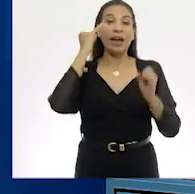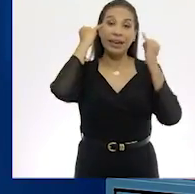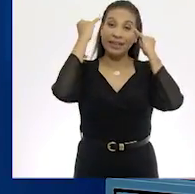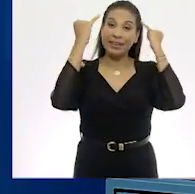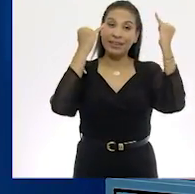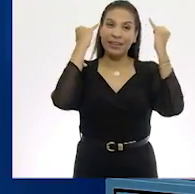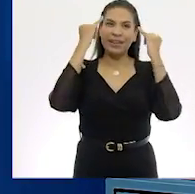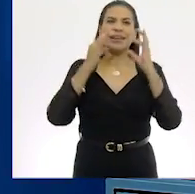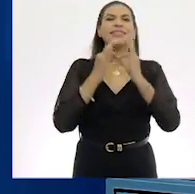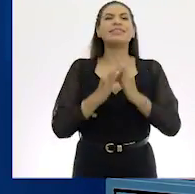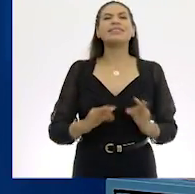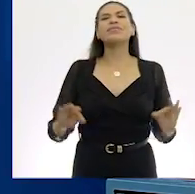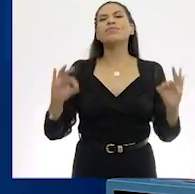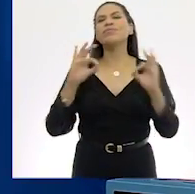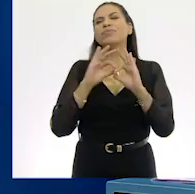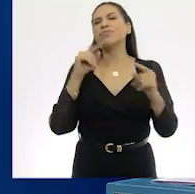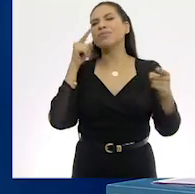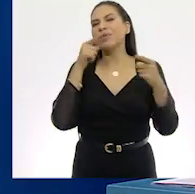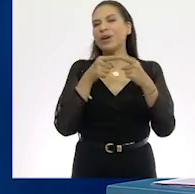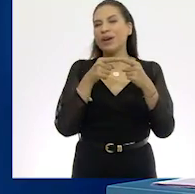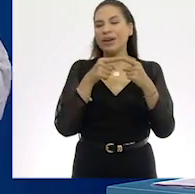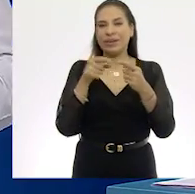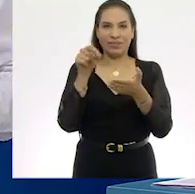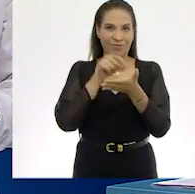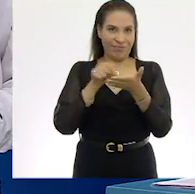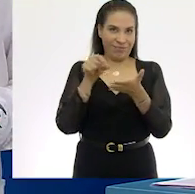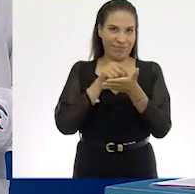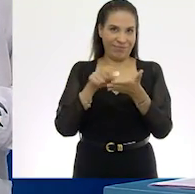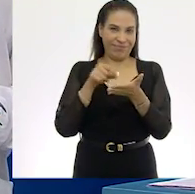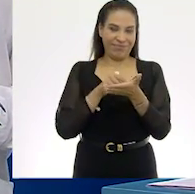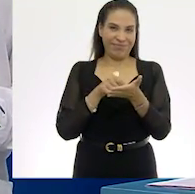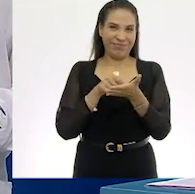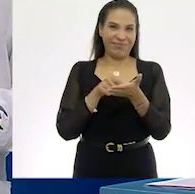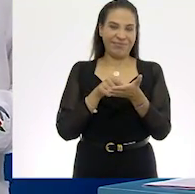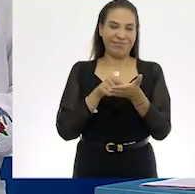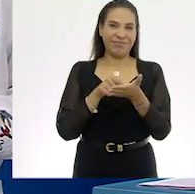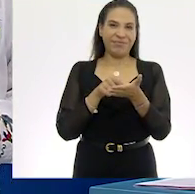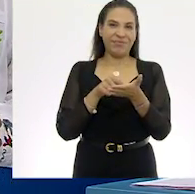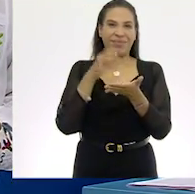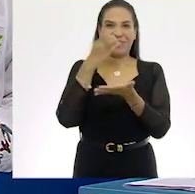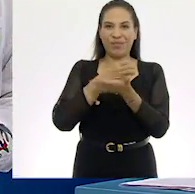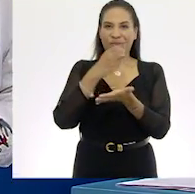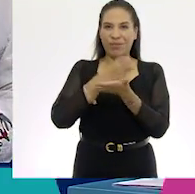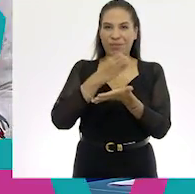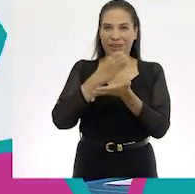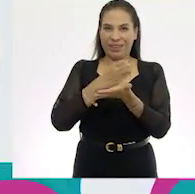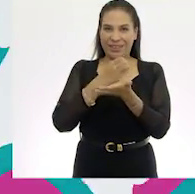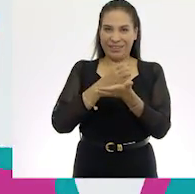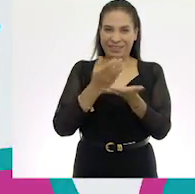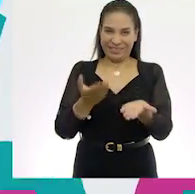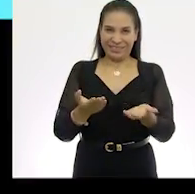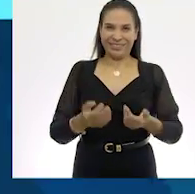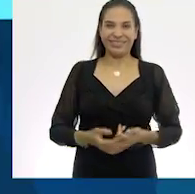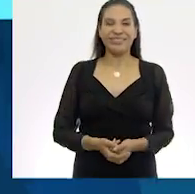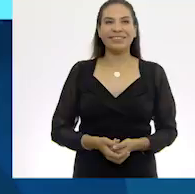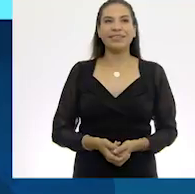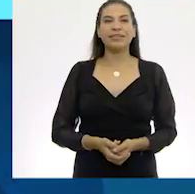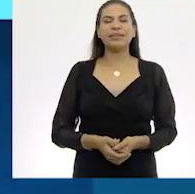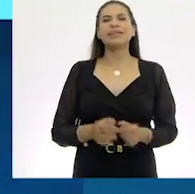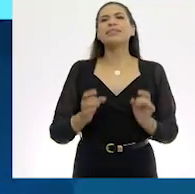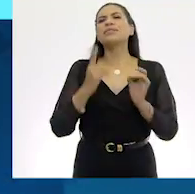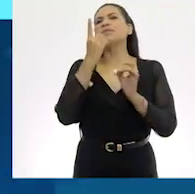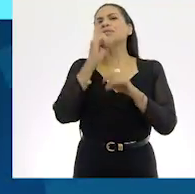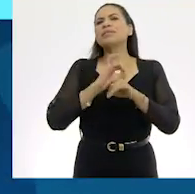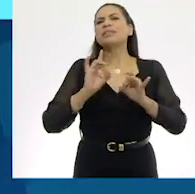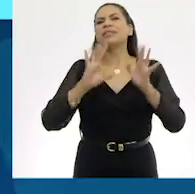ideas más importantes, anotarlas en un cuaderno, por favor. Sí. ¿Alguna vez